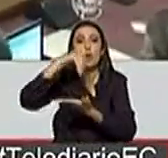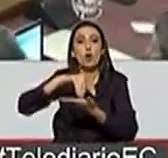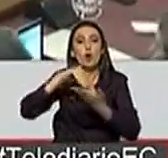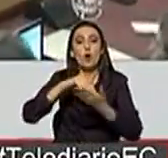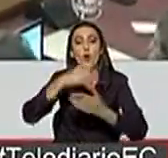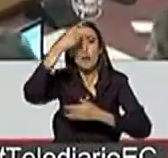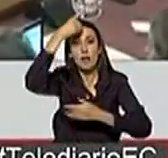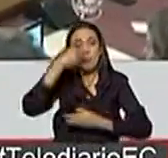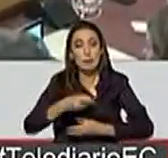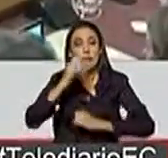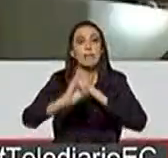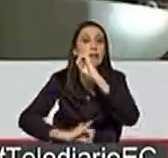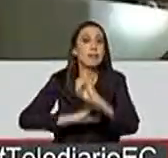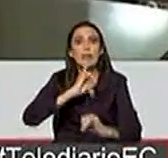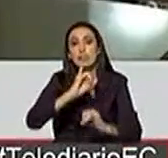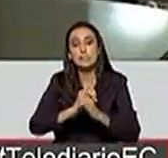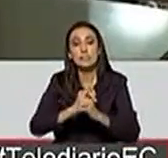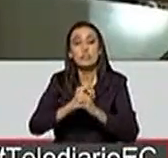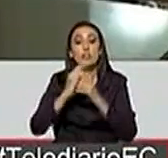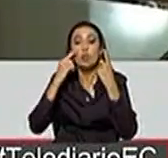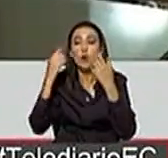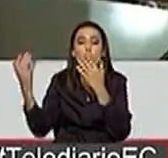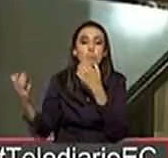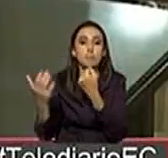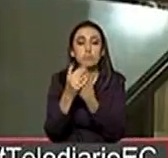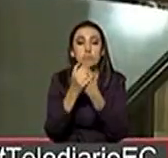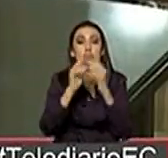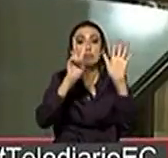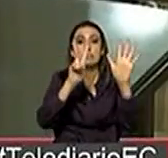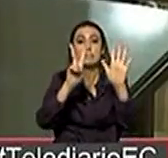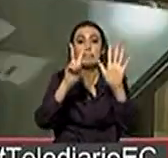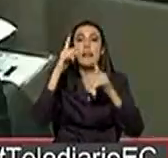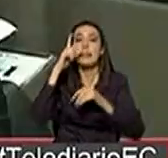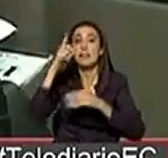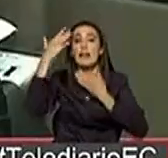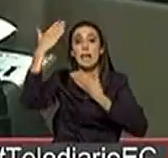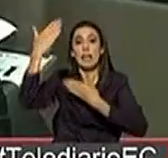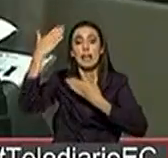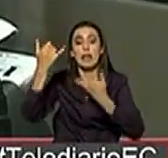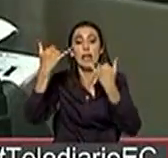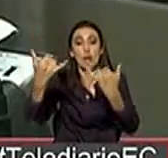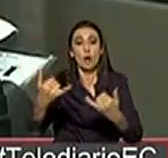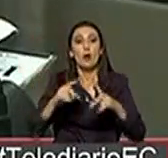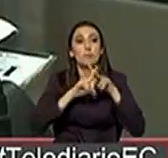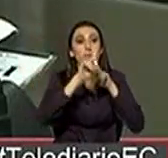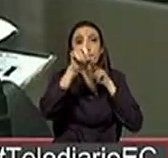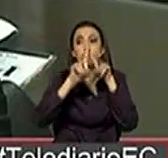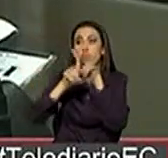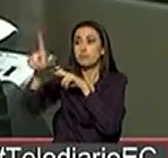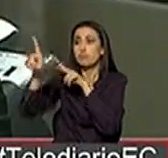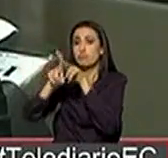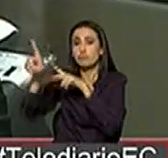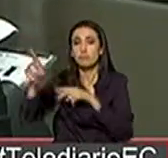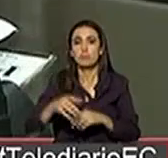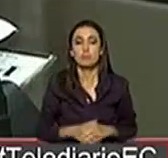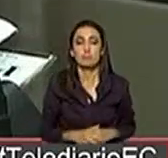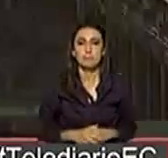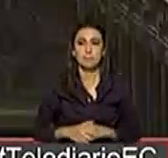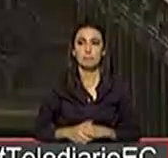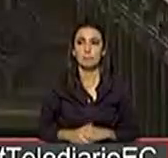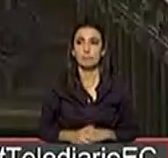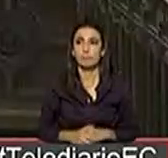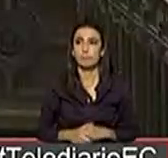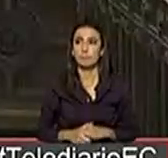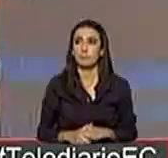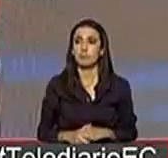órdenes internacionales y europeas de detención contra los siete líderes independentistas que se encuentran prófugos entre ellos puigdemont para culmina